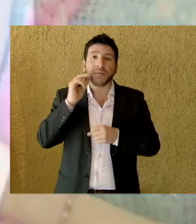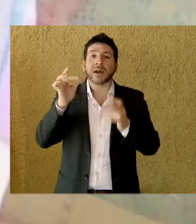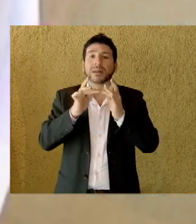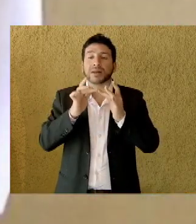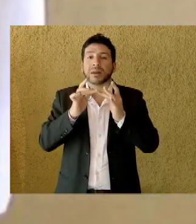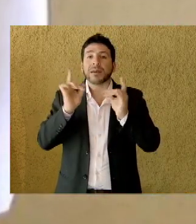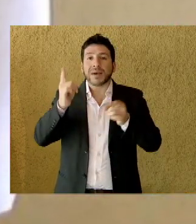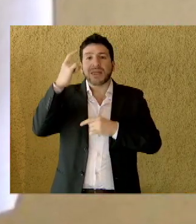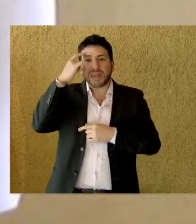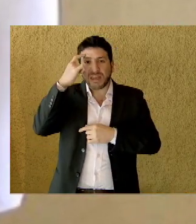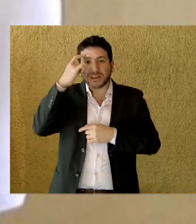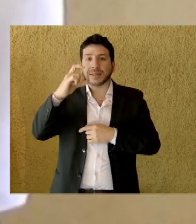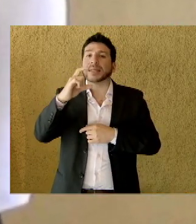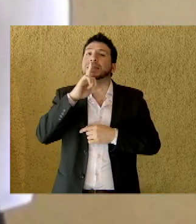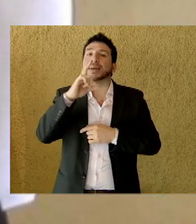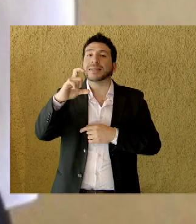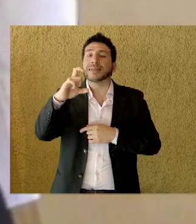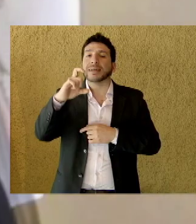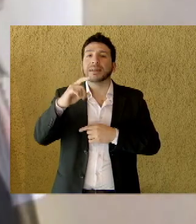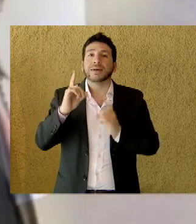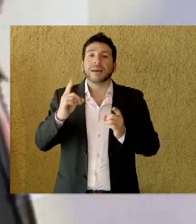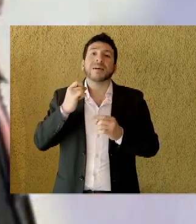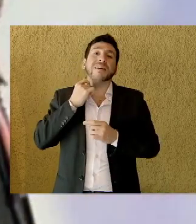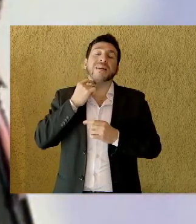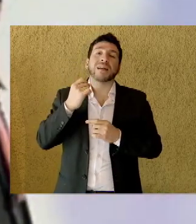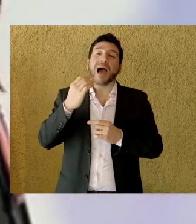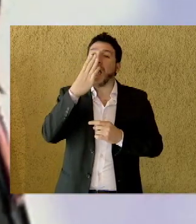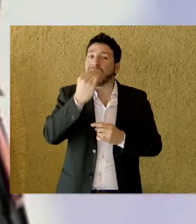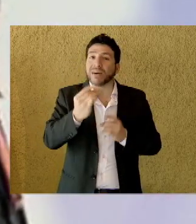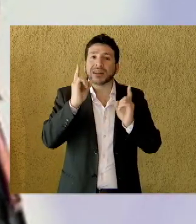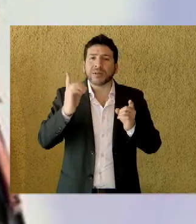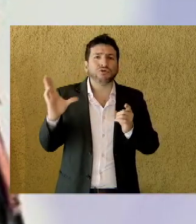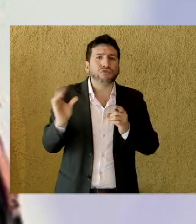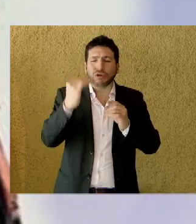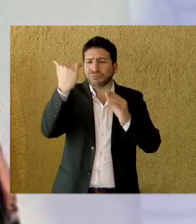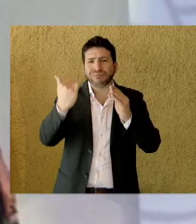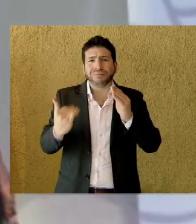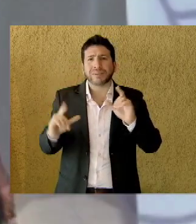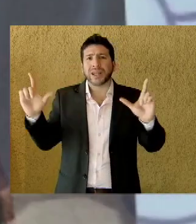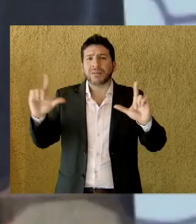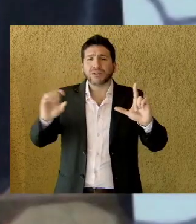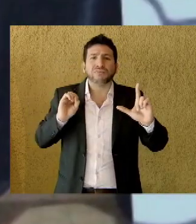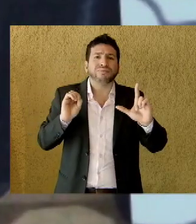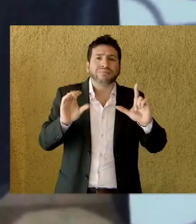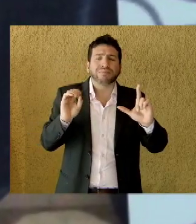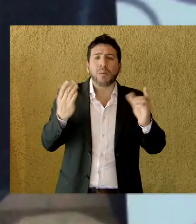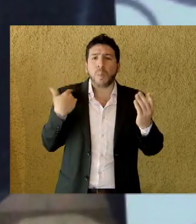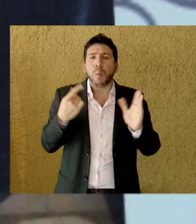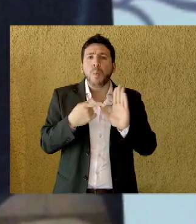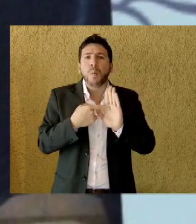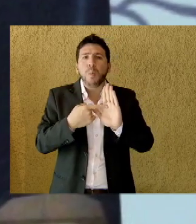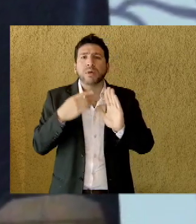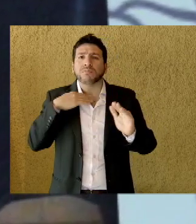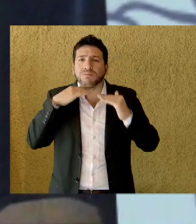CTC, también Canal 4 de San Rafael y TV Coa de General Alvear. Son todos los que repiten justamente lo que está sucediendo, pero